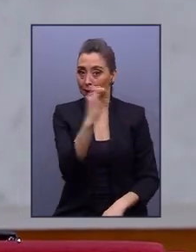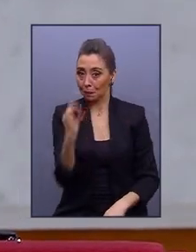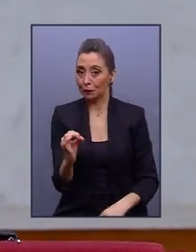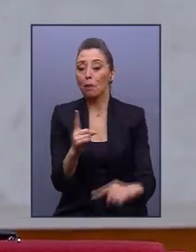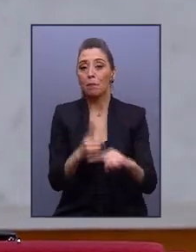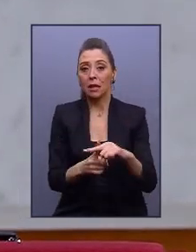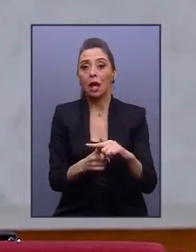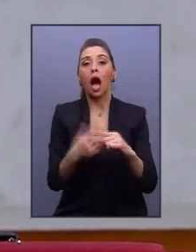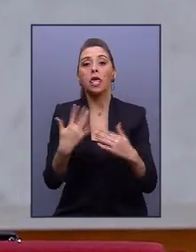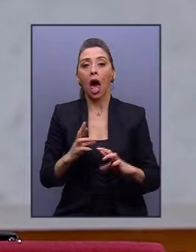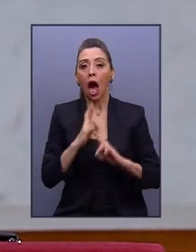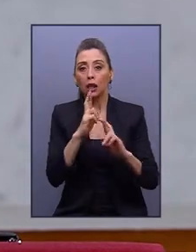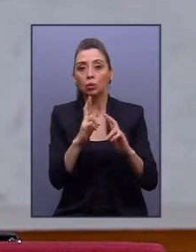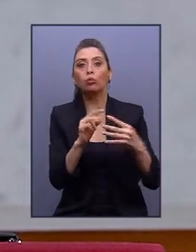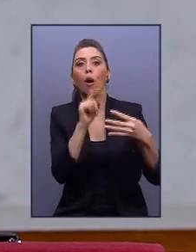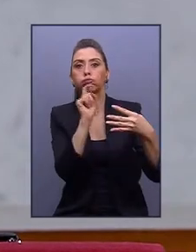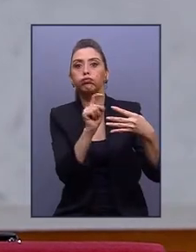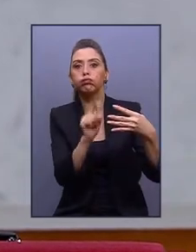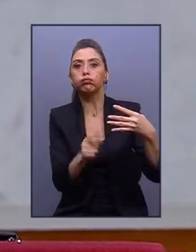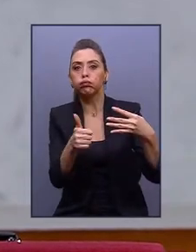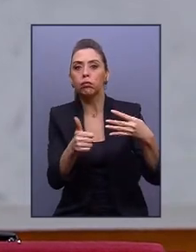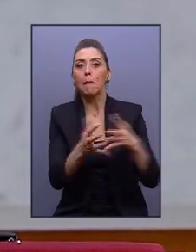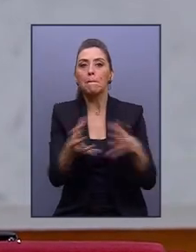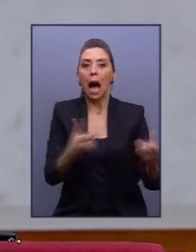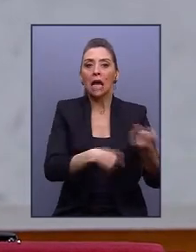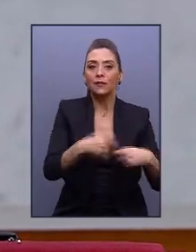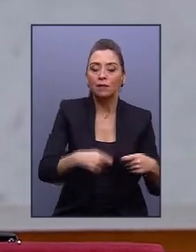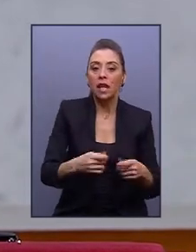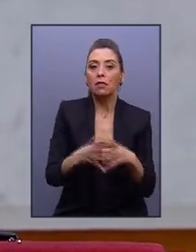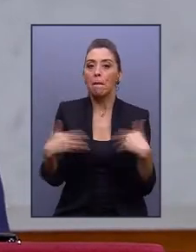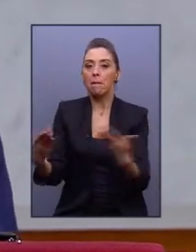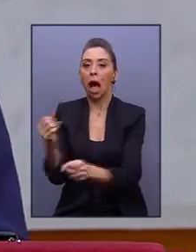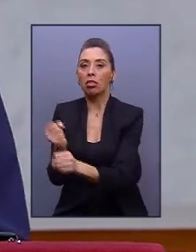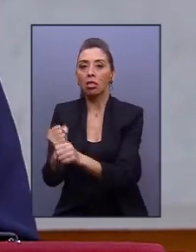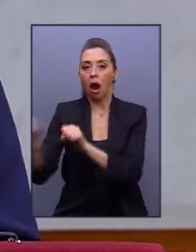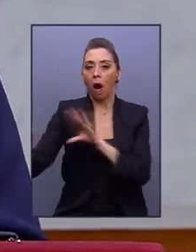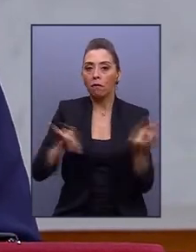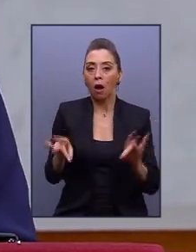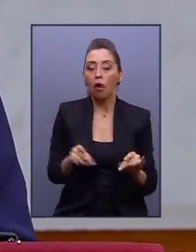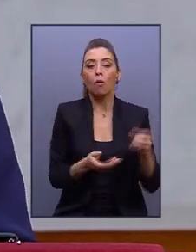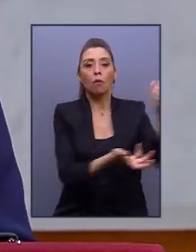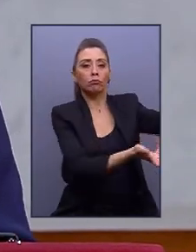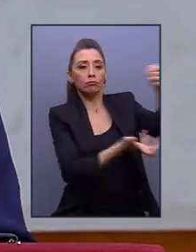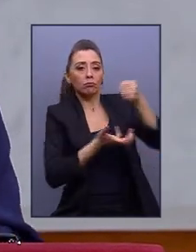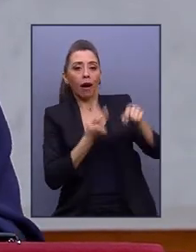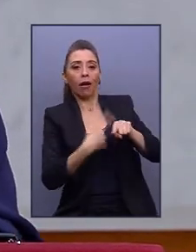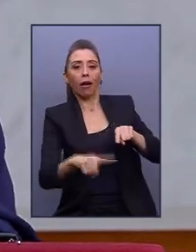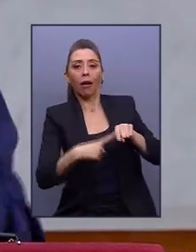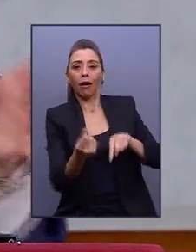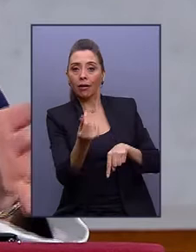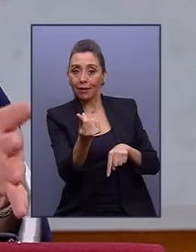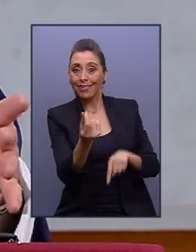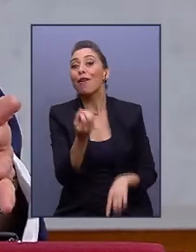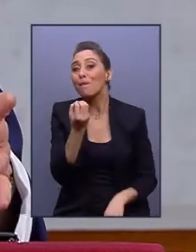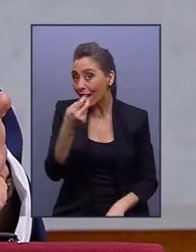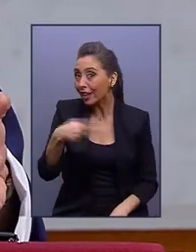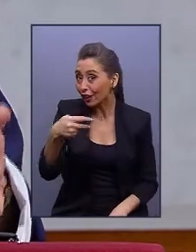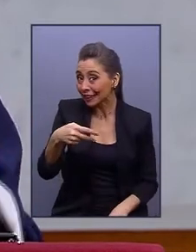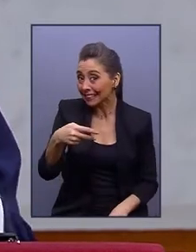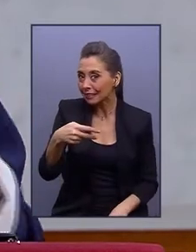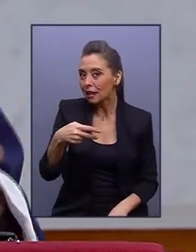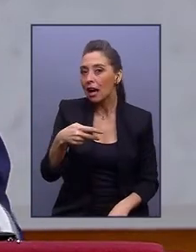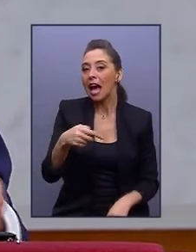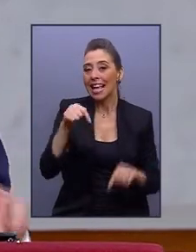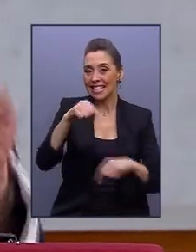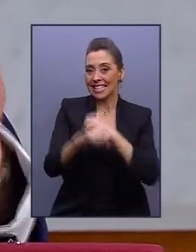la mitad, tiene resultados concretos. Aumento de ventas, generación de empleo y acceso a financiamiento. Bueno, la buena noticia es